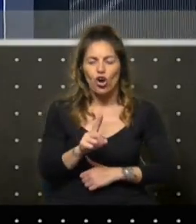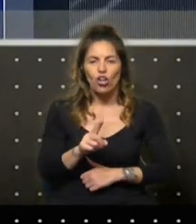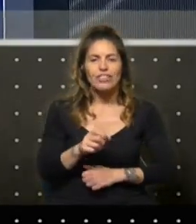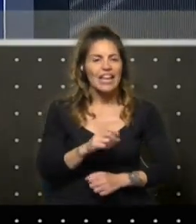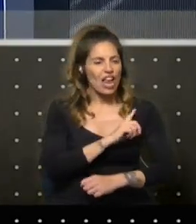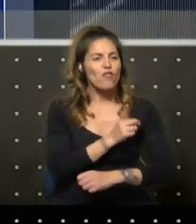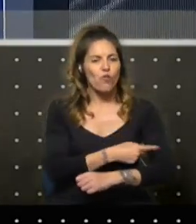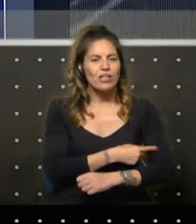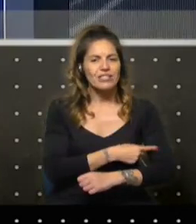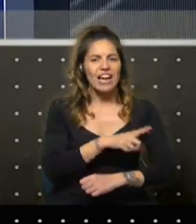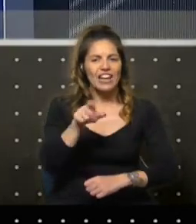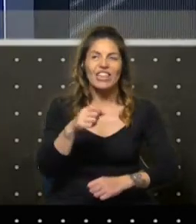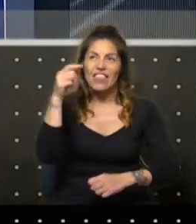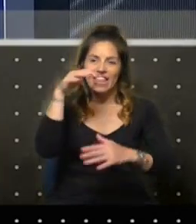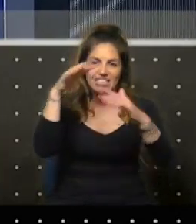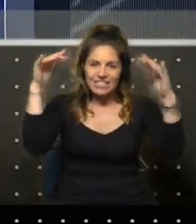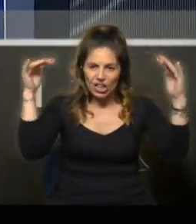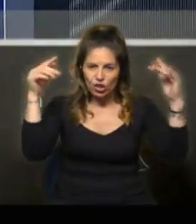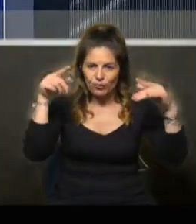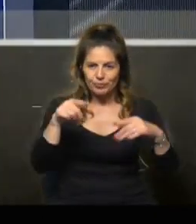fuerzas que viene del